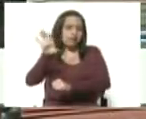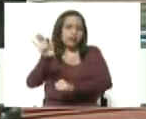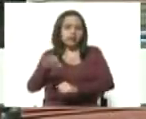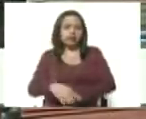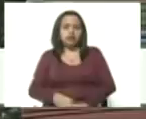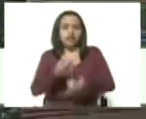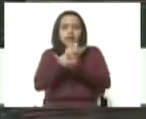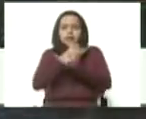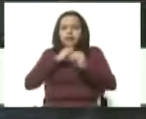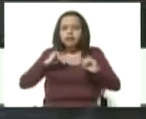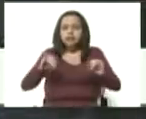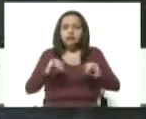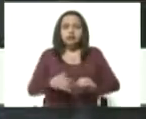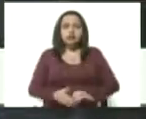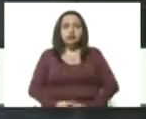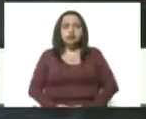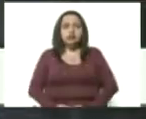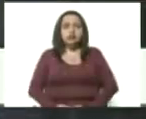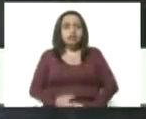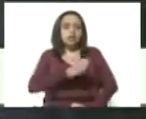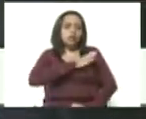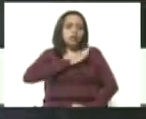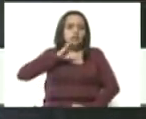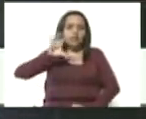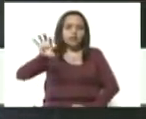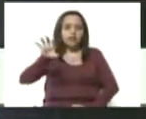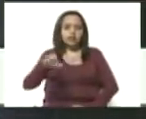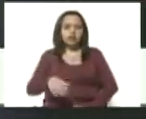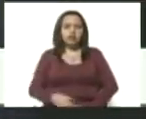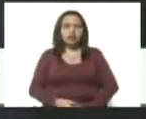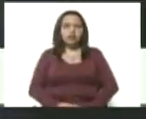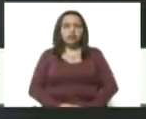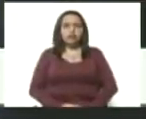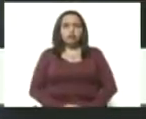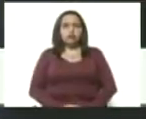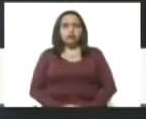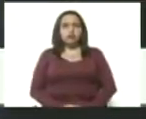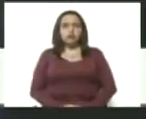la independencia, de la soberanía.